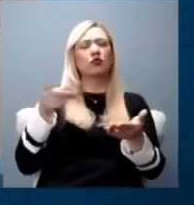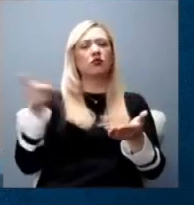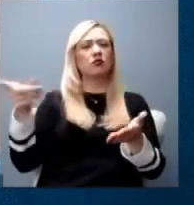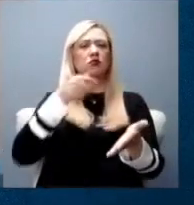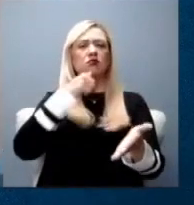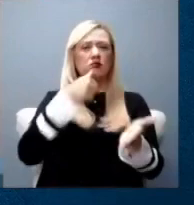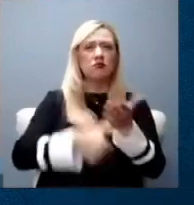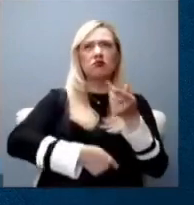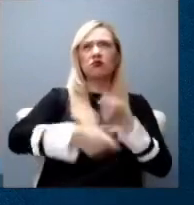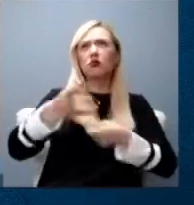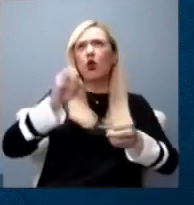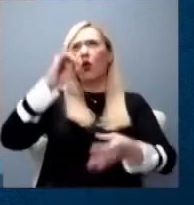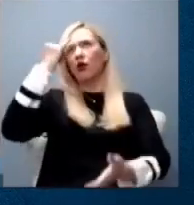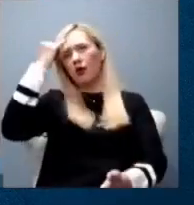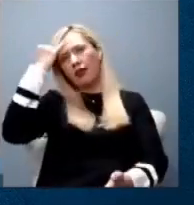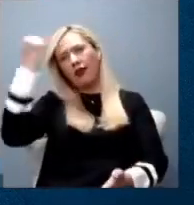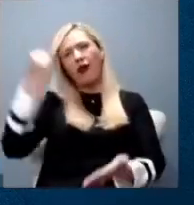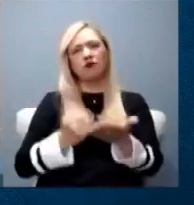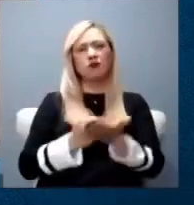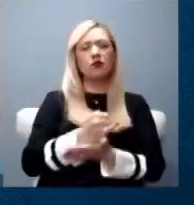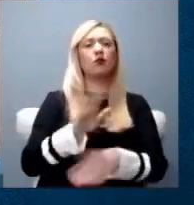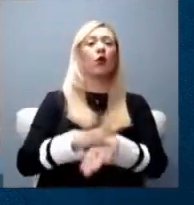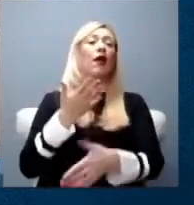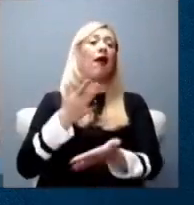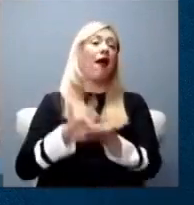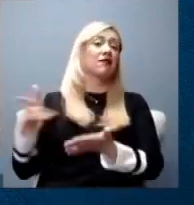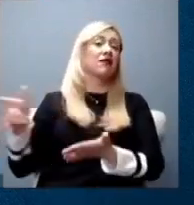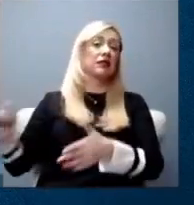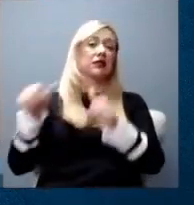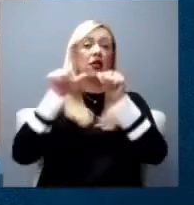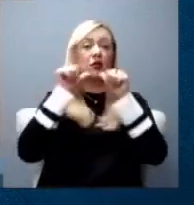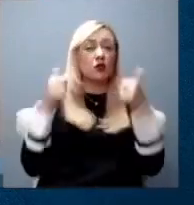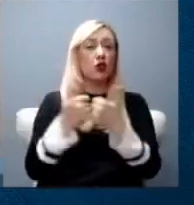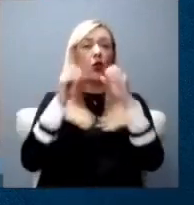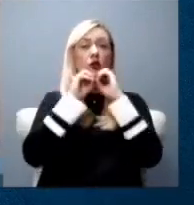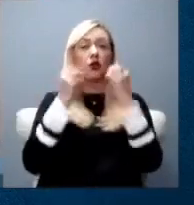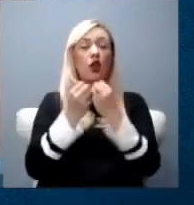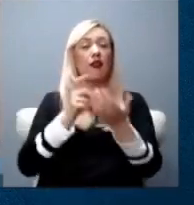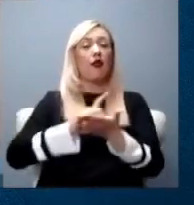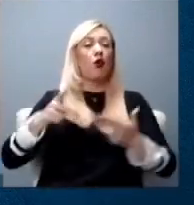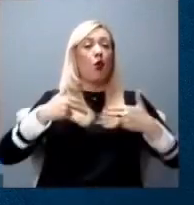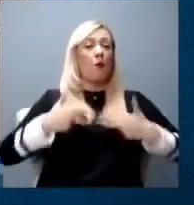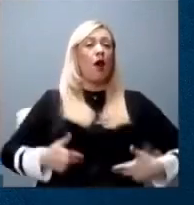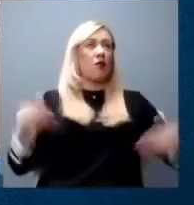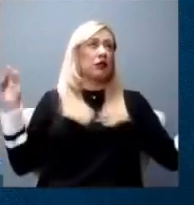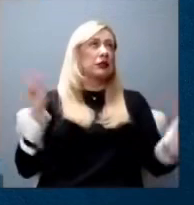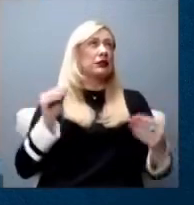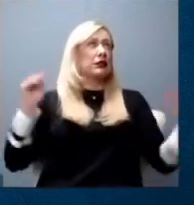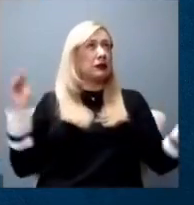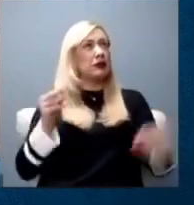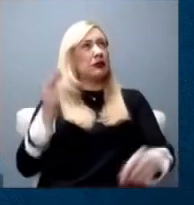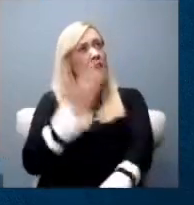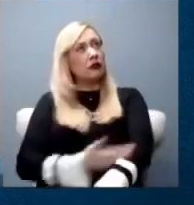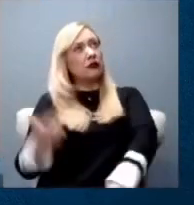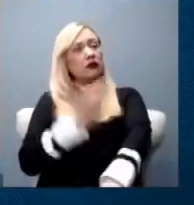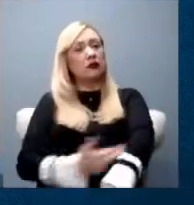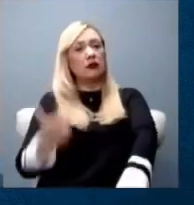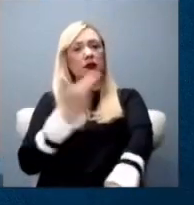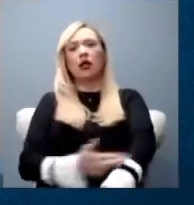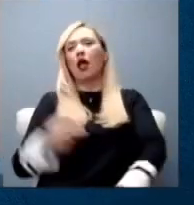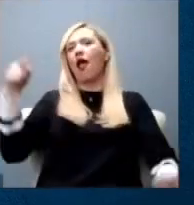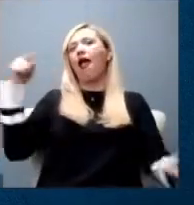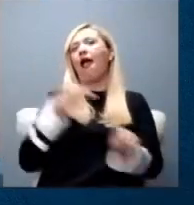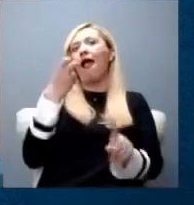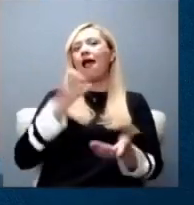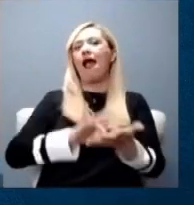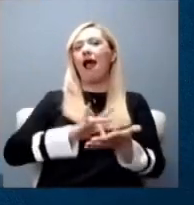Interamericana son en virtud de gestiones que hacen organizaciones de derechos humanos. Entonces, las organizaciones son fundamentales para el desarrollo